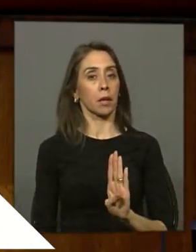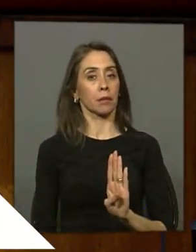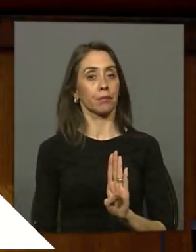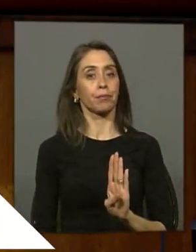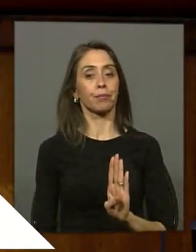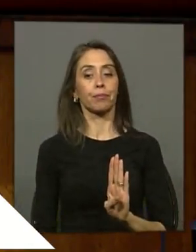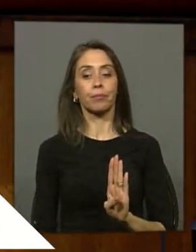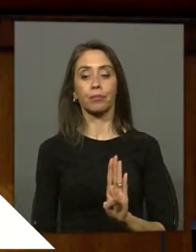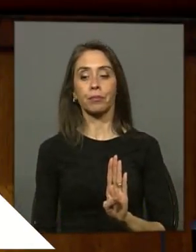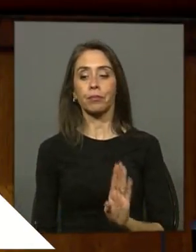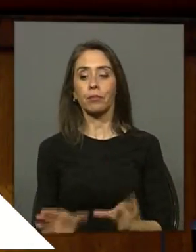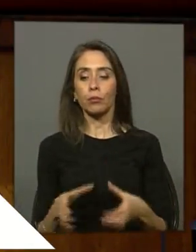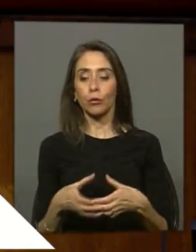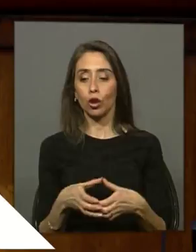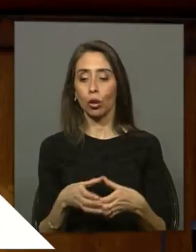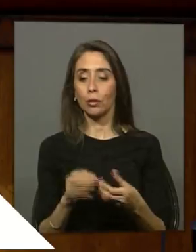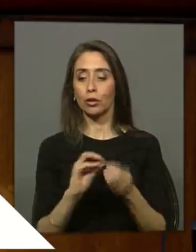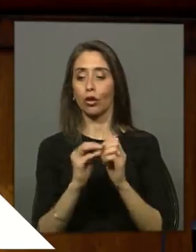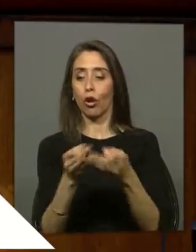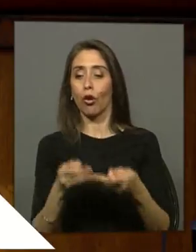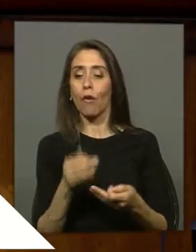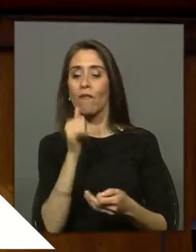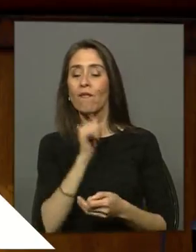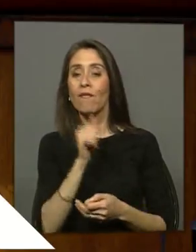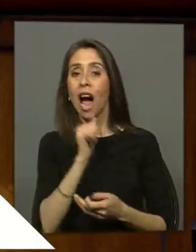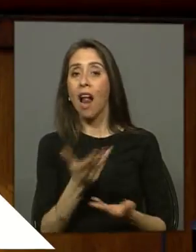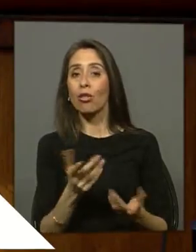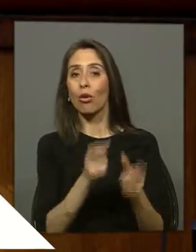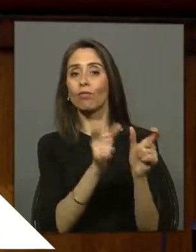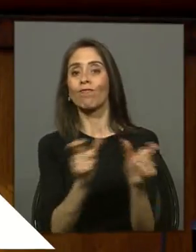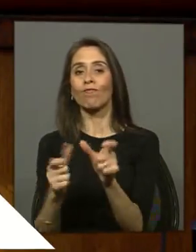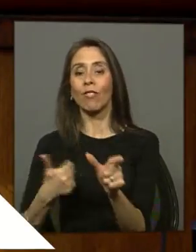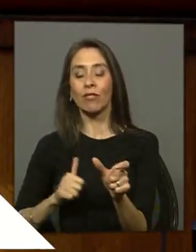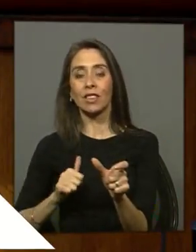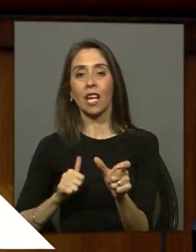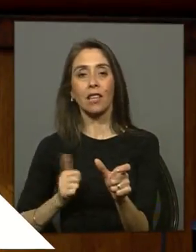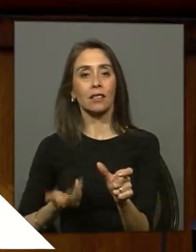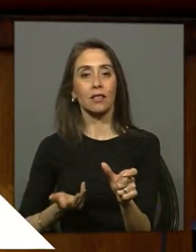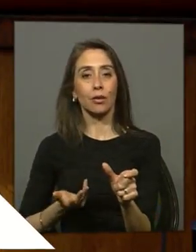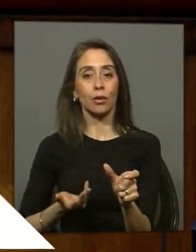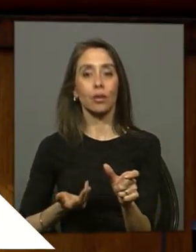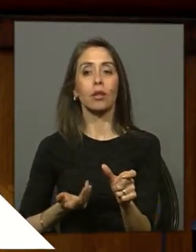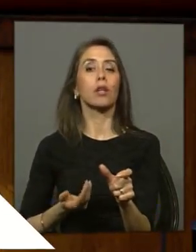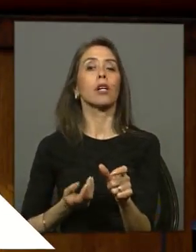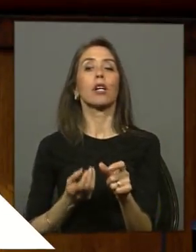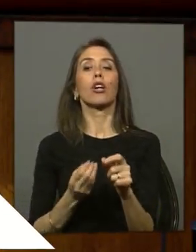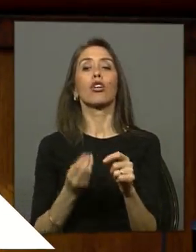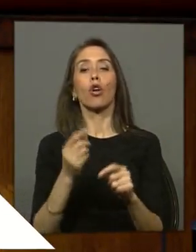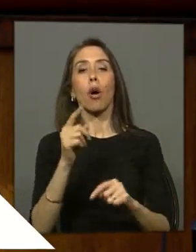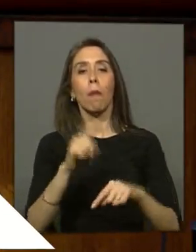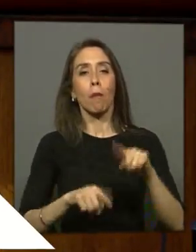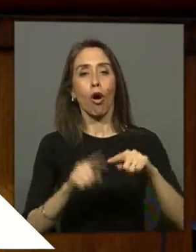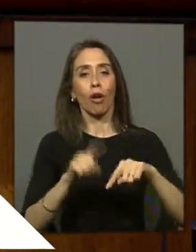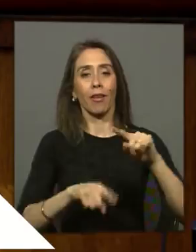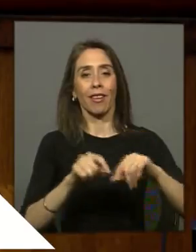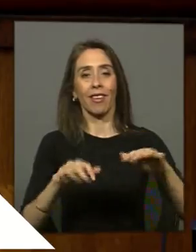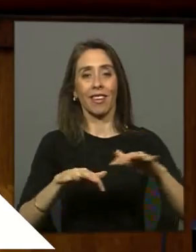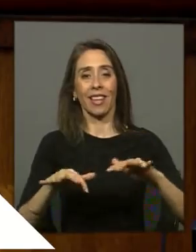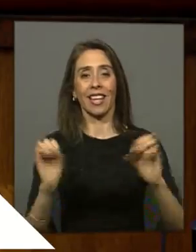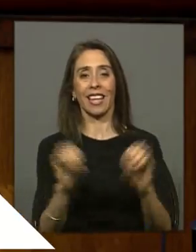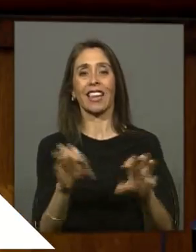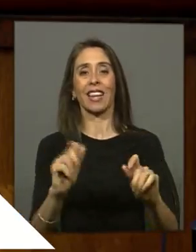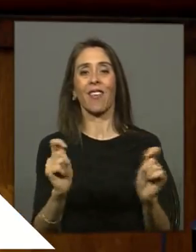anterior la comisión concluyó que hubo falencias de fiscalización especialmente respecto a la recepción de lodos y residuos hospitalarios